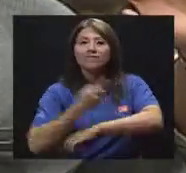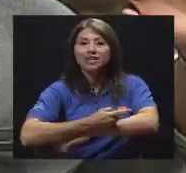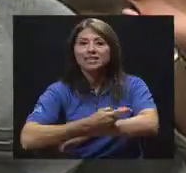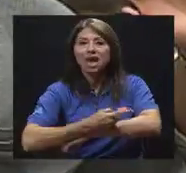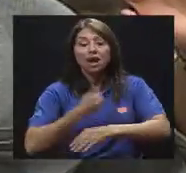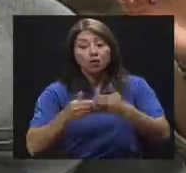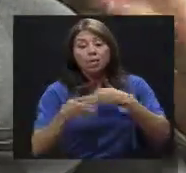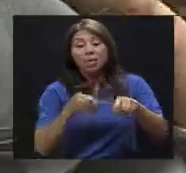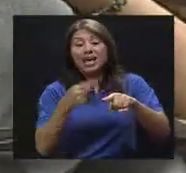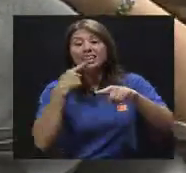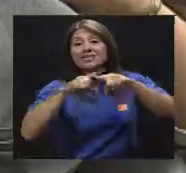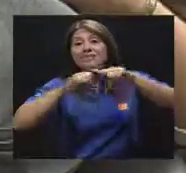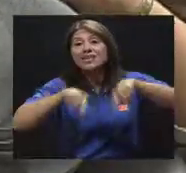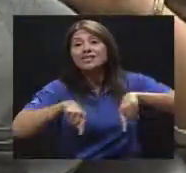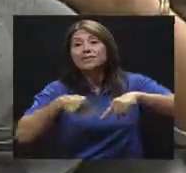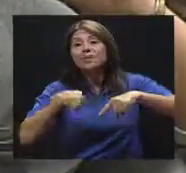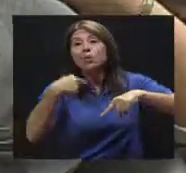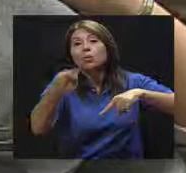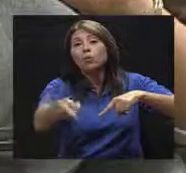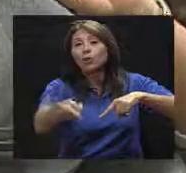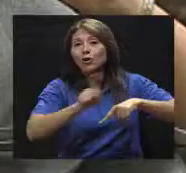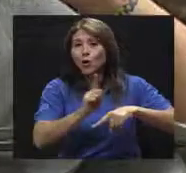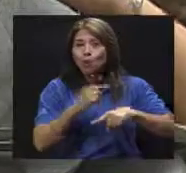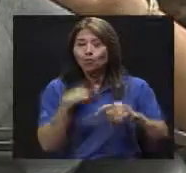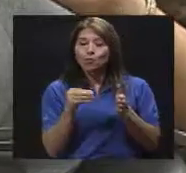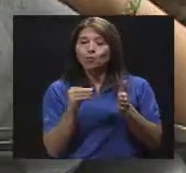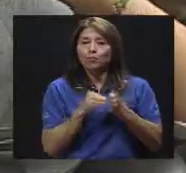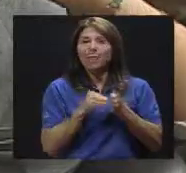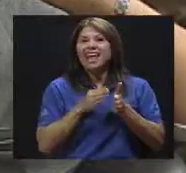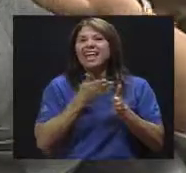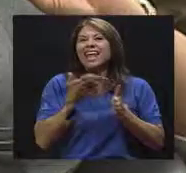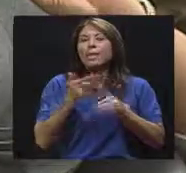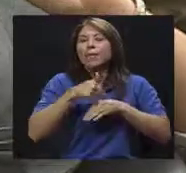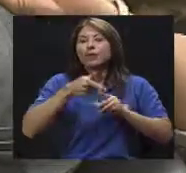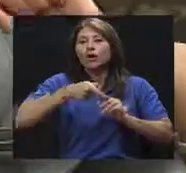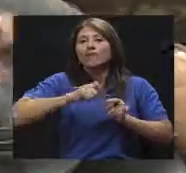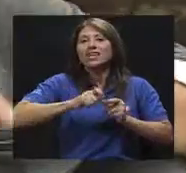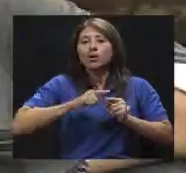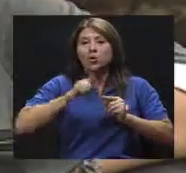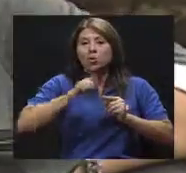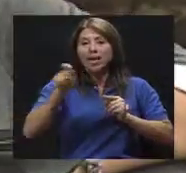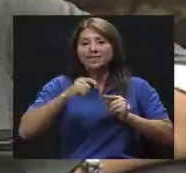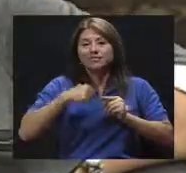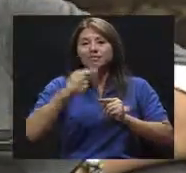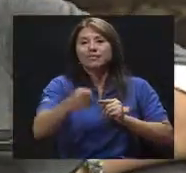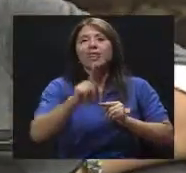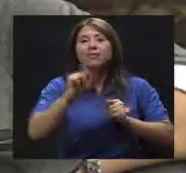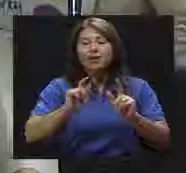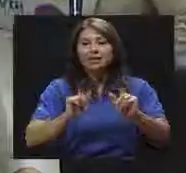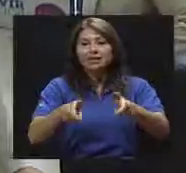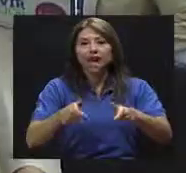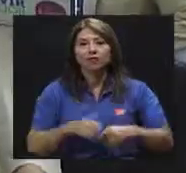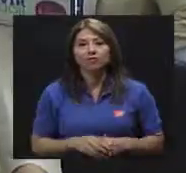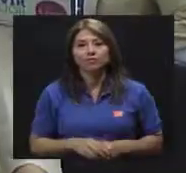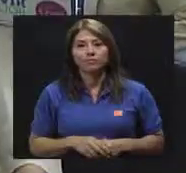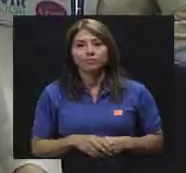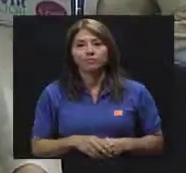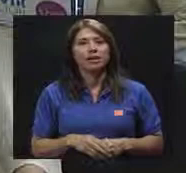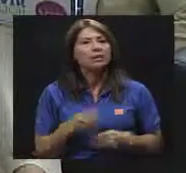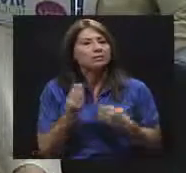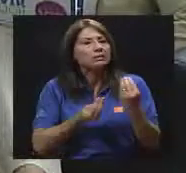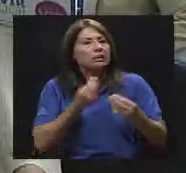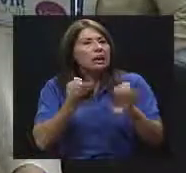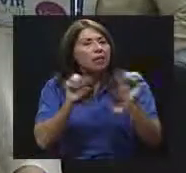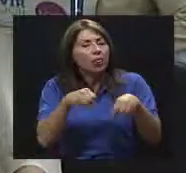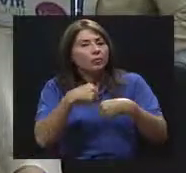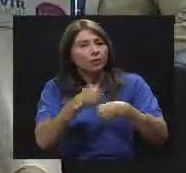fecha de vencimiento del producto, la fecha en que lo abrí, para saber que en un mes calendario debo desecharlo. ¿Qué podemos hacer, María del Mar,